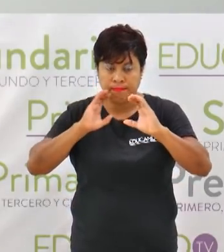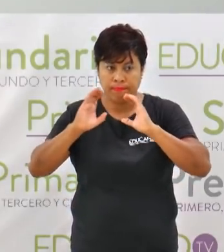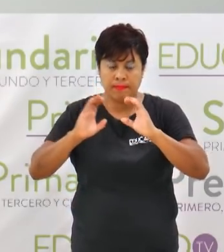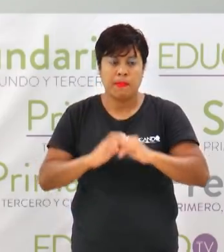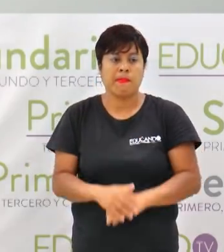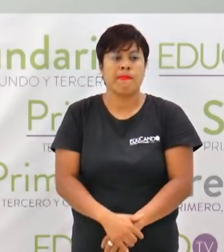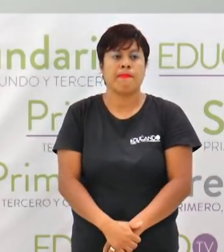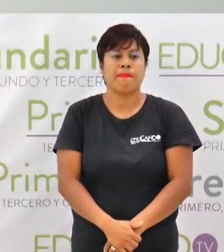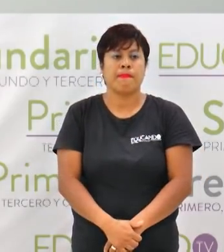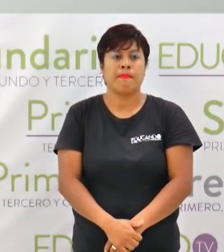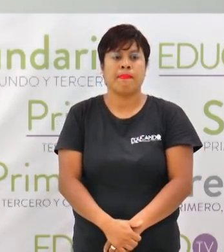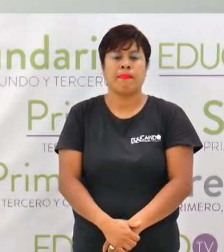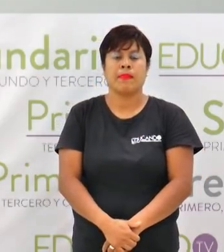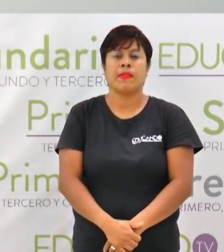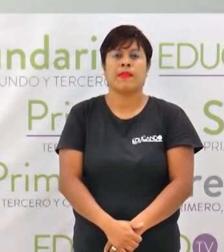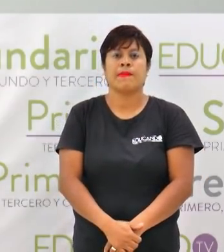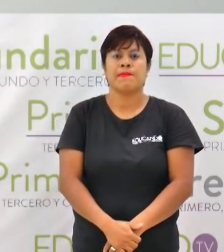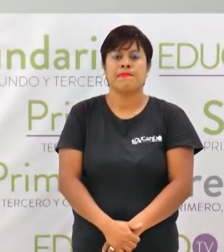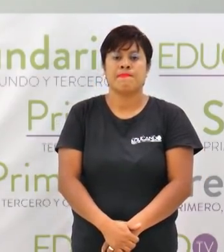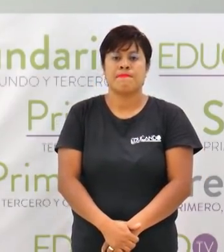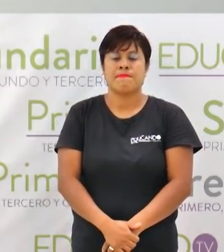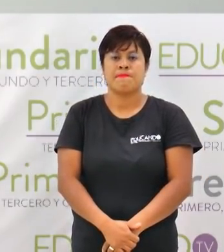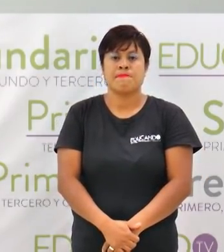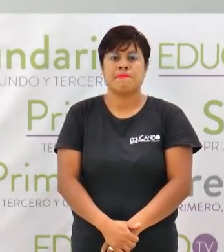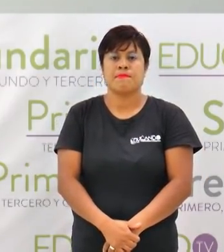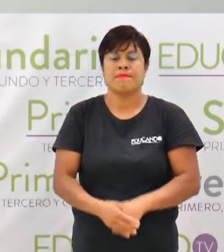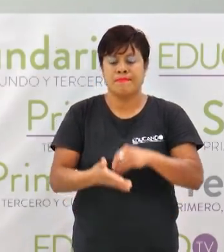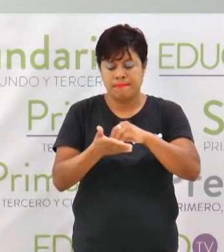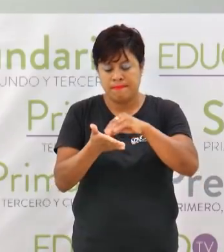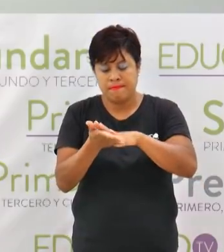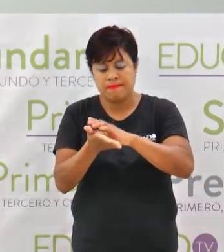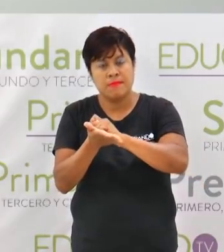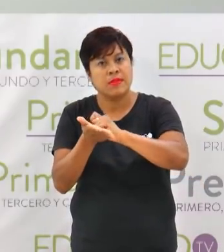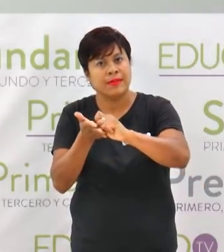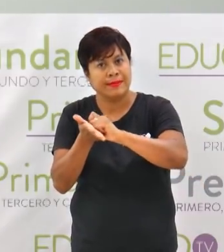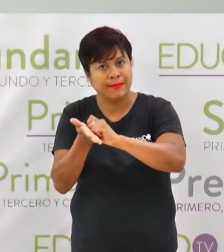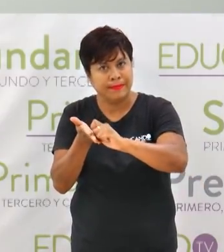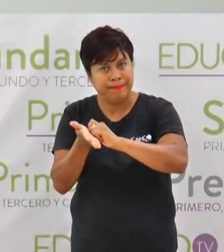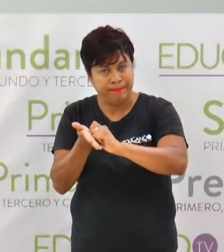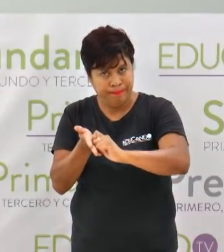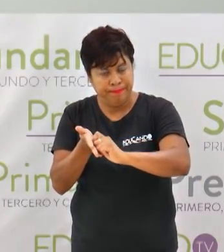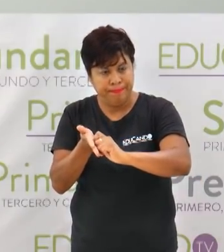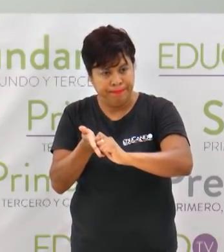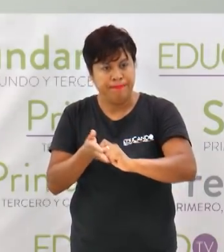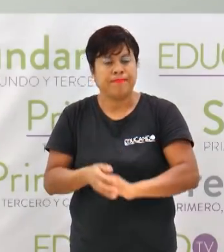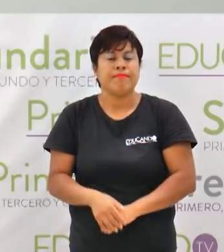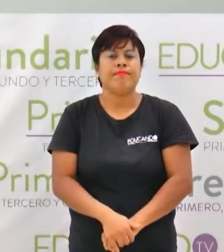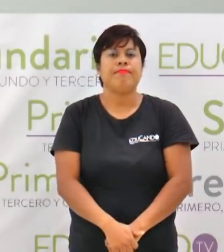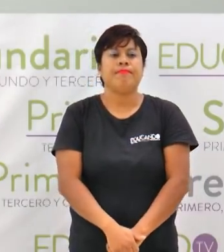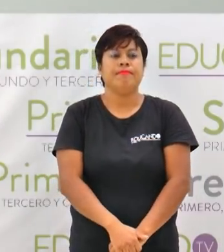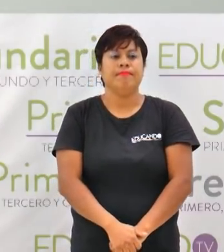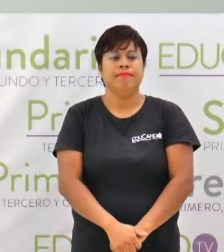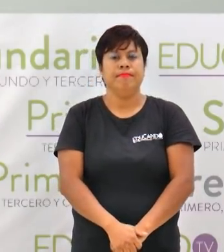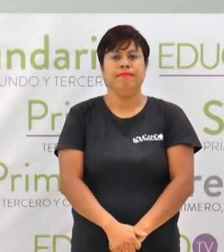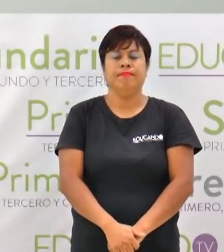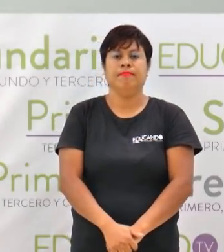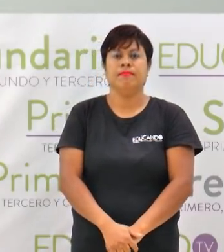comunicación, bien, escrita. Bien,